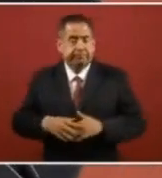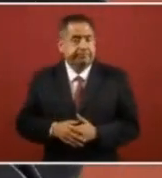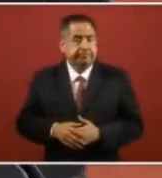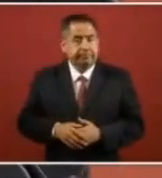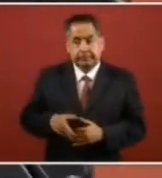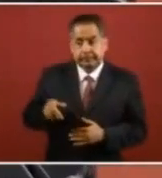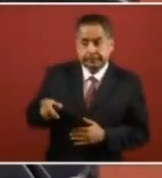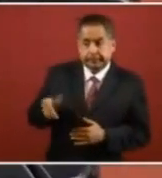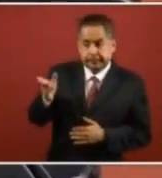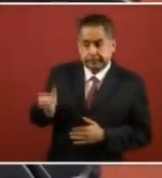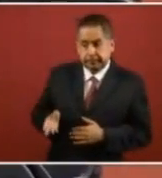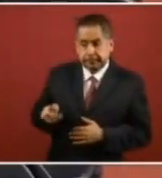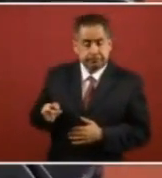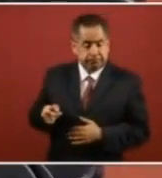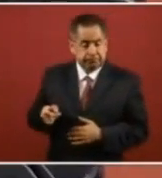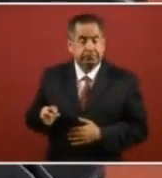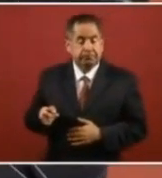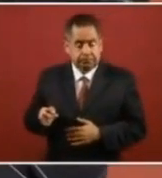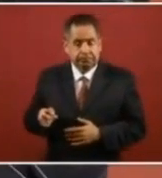una